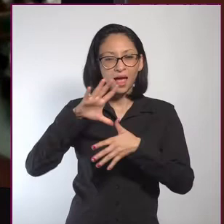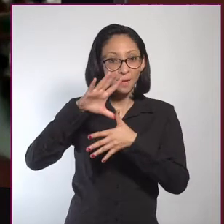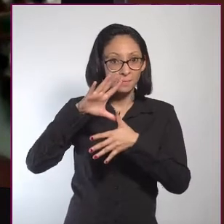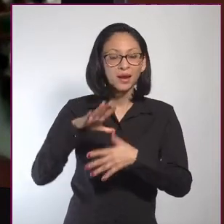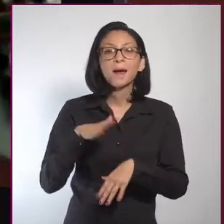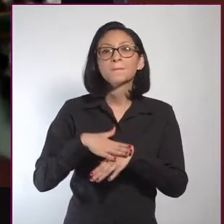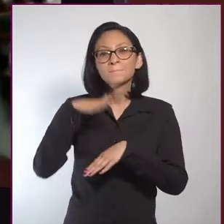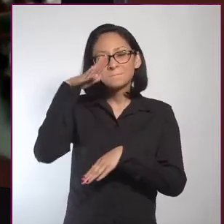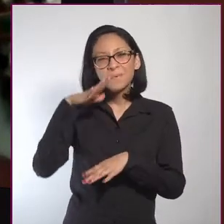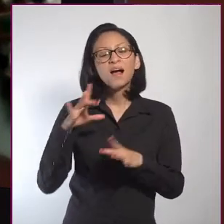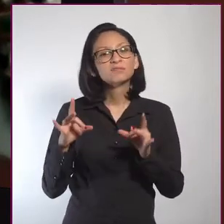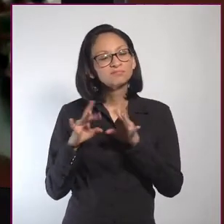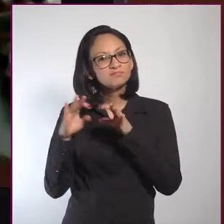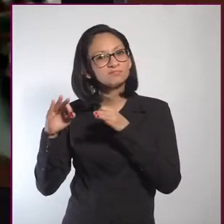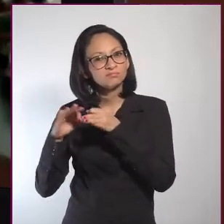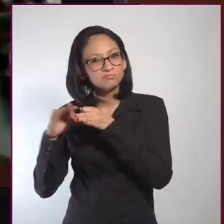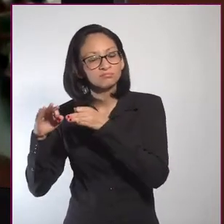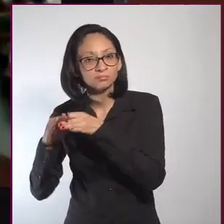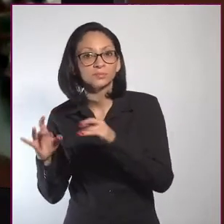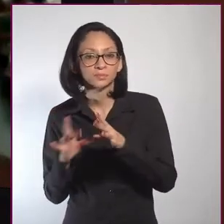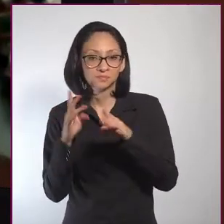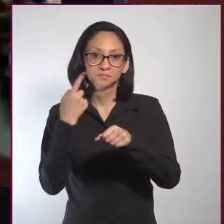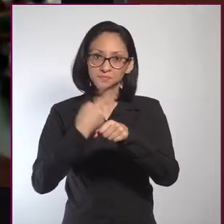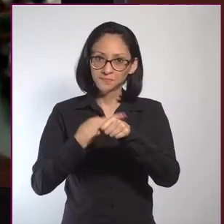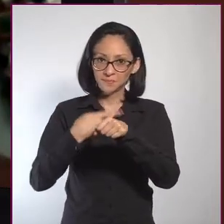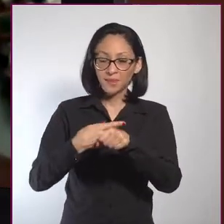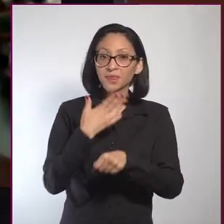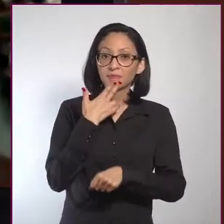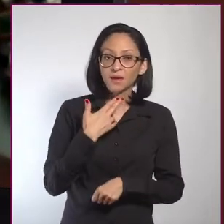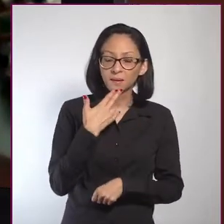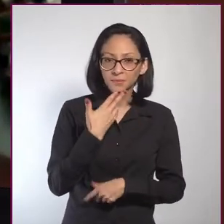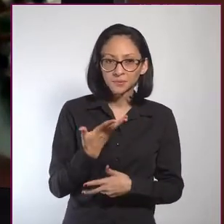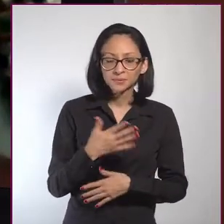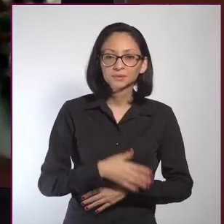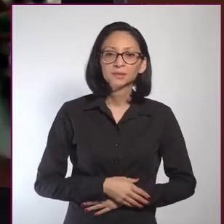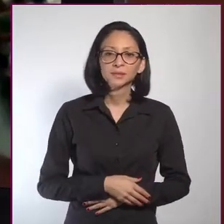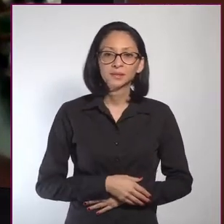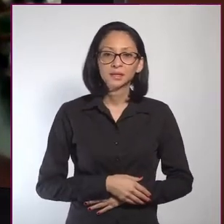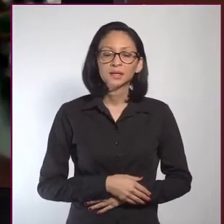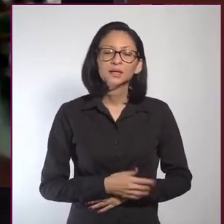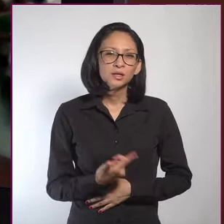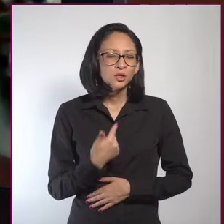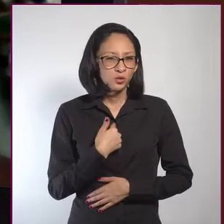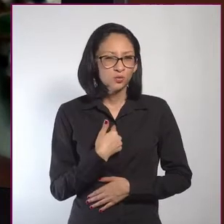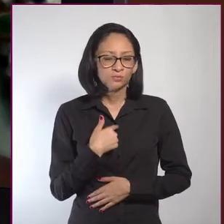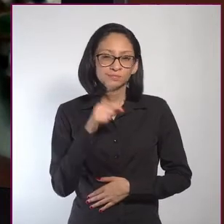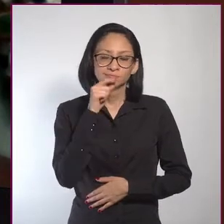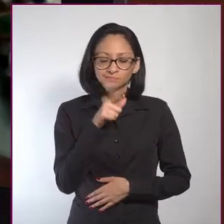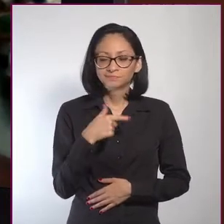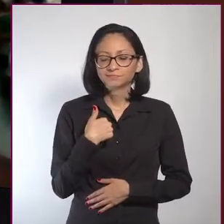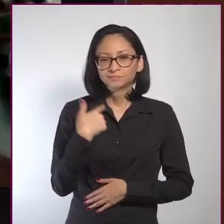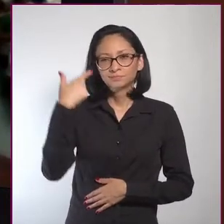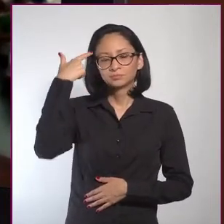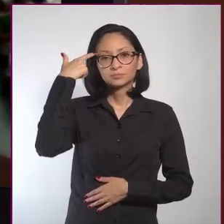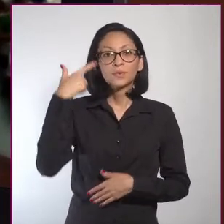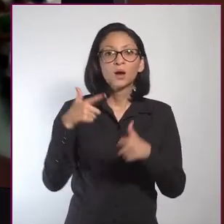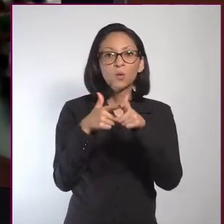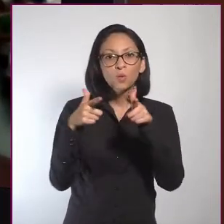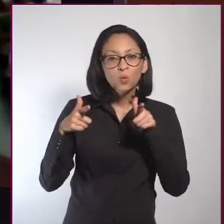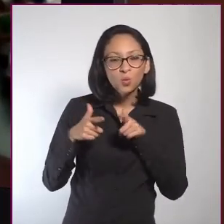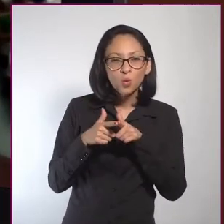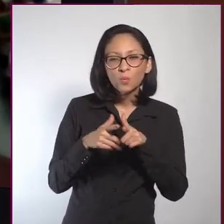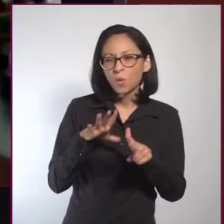una mayor susceptibilidad al desarrollo de diabetes. De hecho, nuestro grupo, en colaboración con